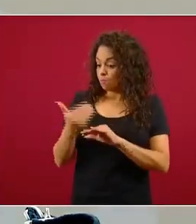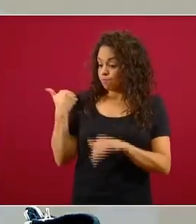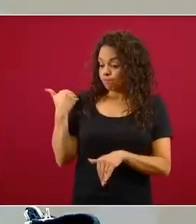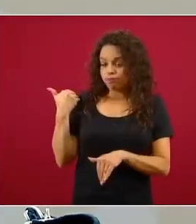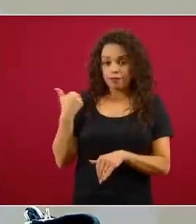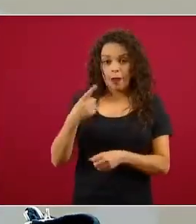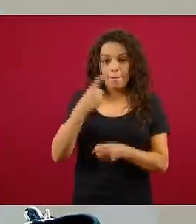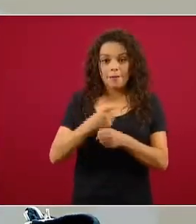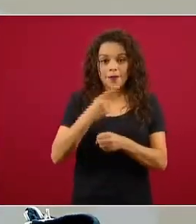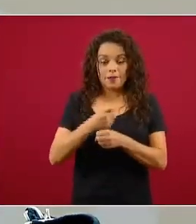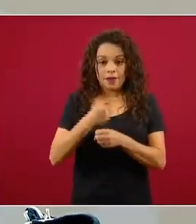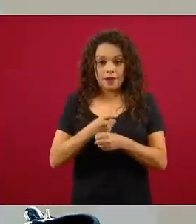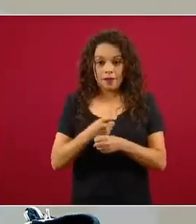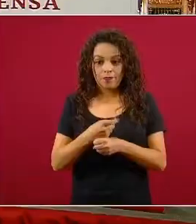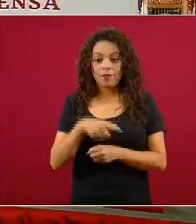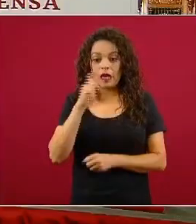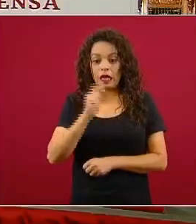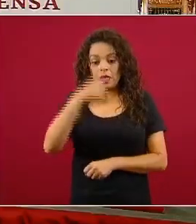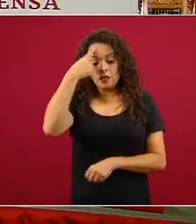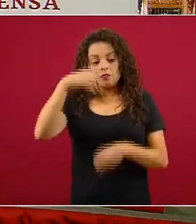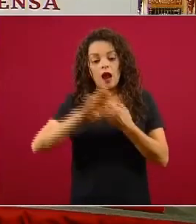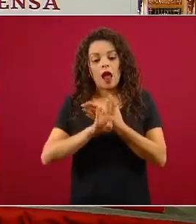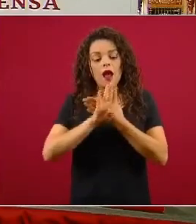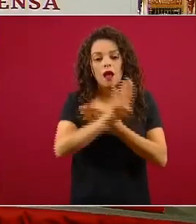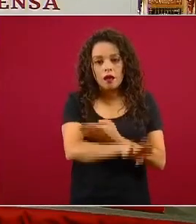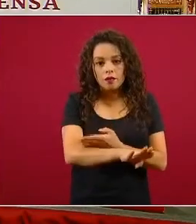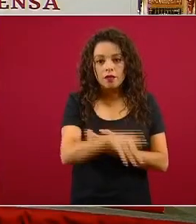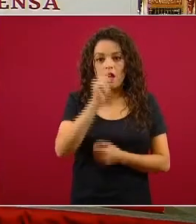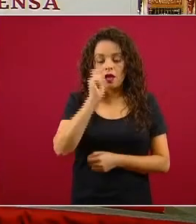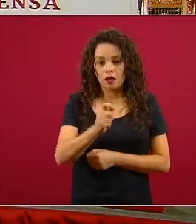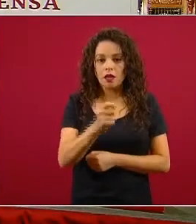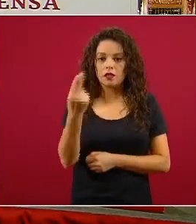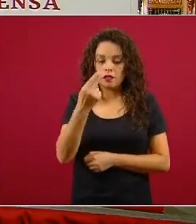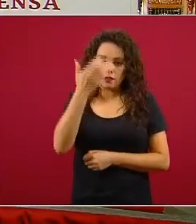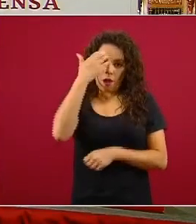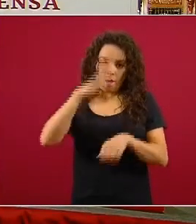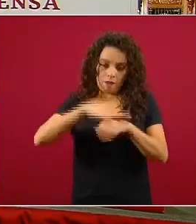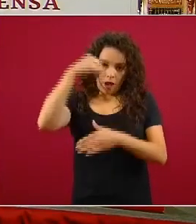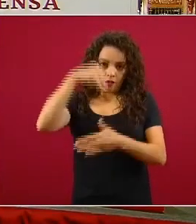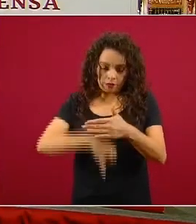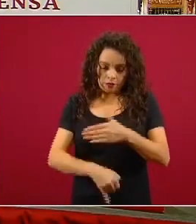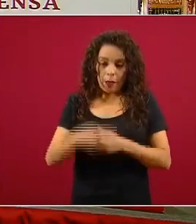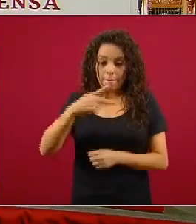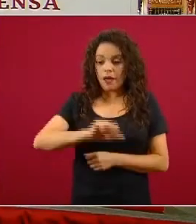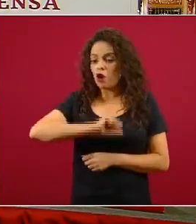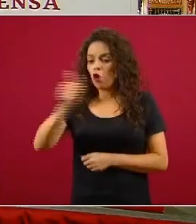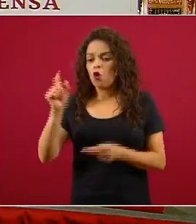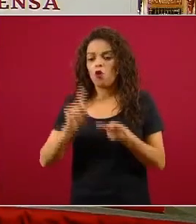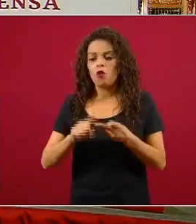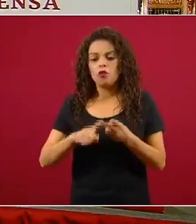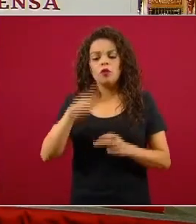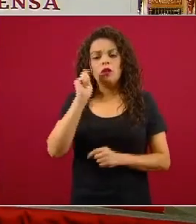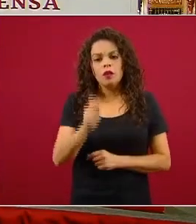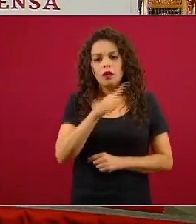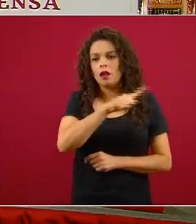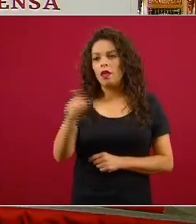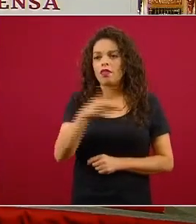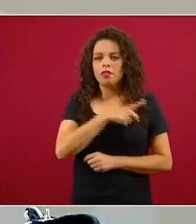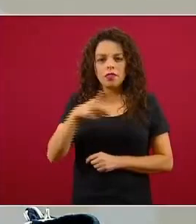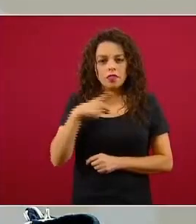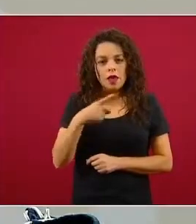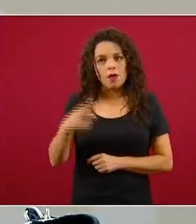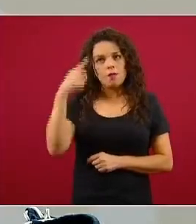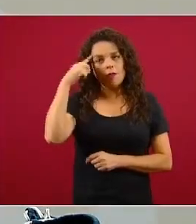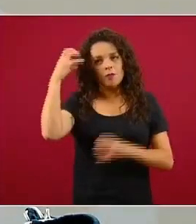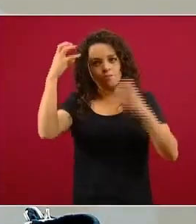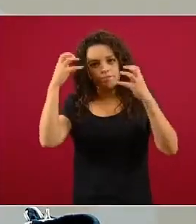trabajando justamente este tema de prevención de conocimiento, pero por otro lado también estamos trabajando en la sensibilización de